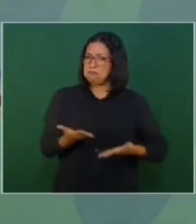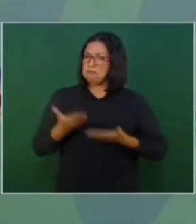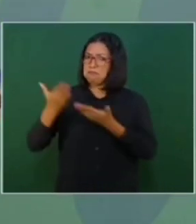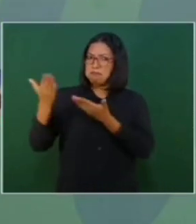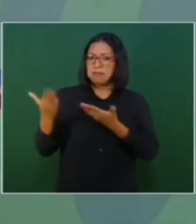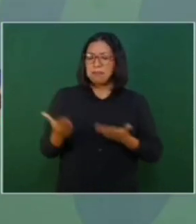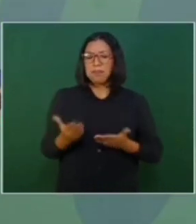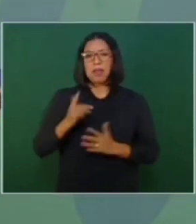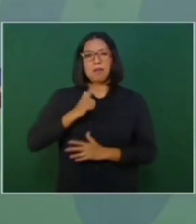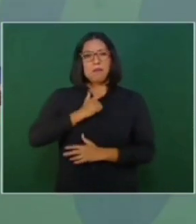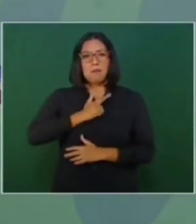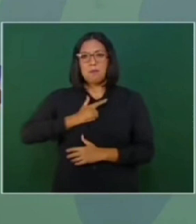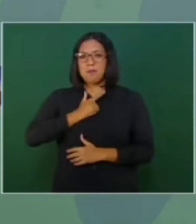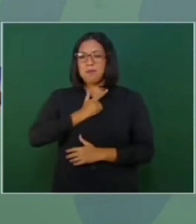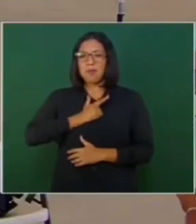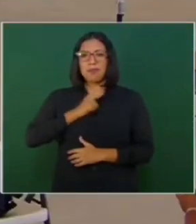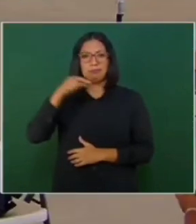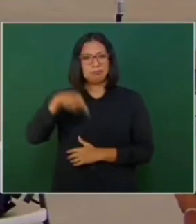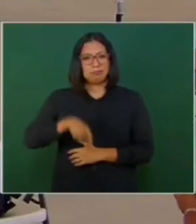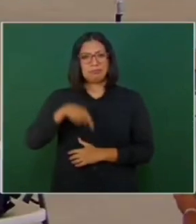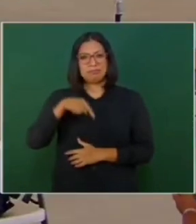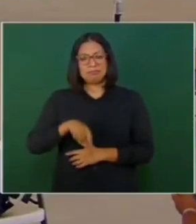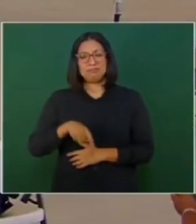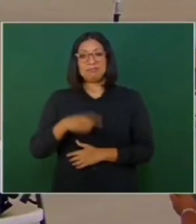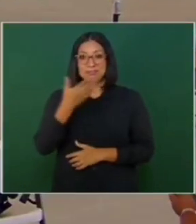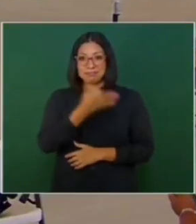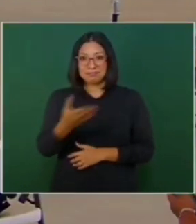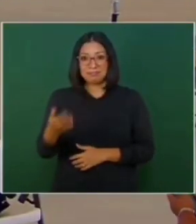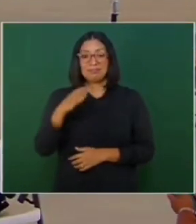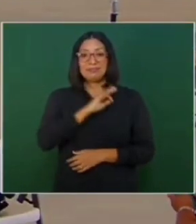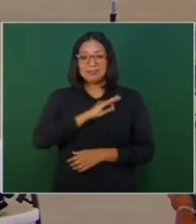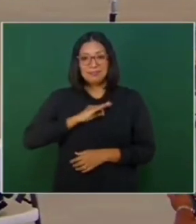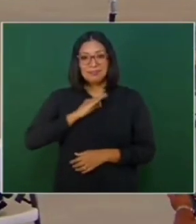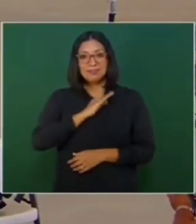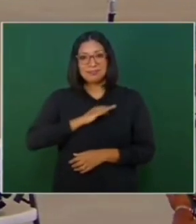y les felicito por estar